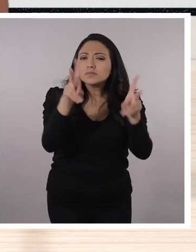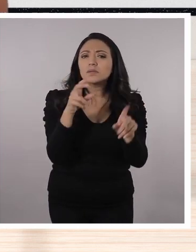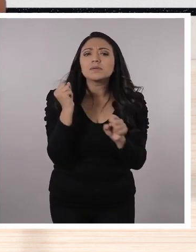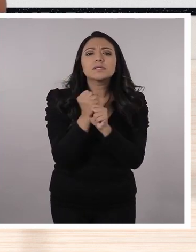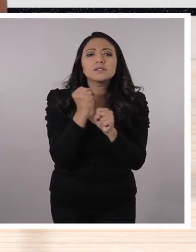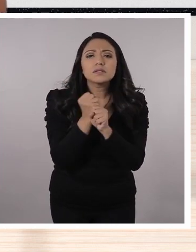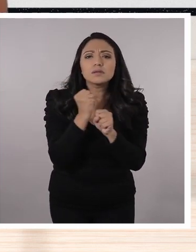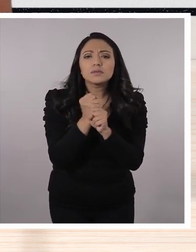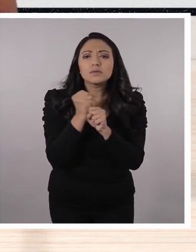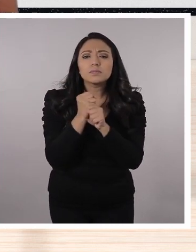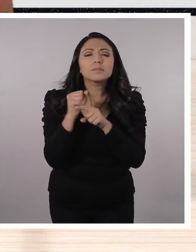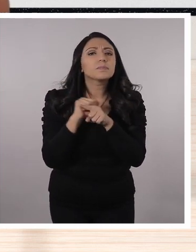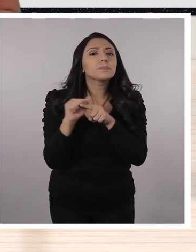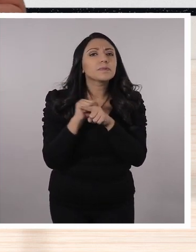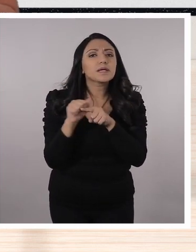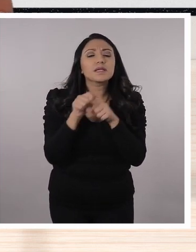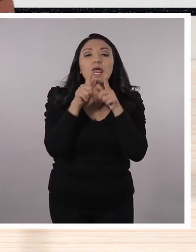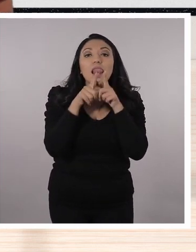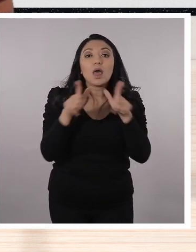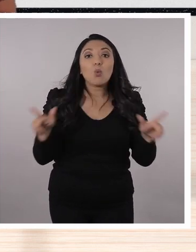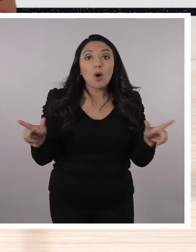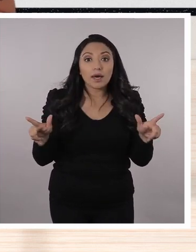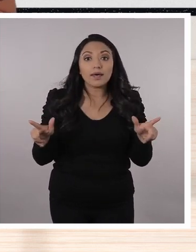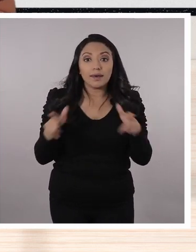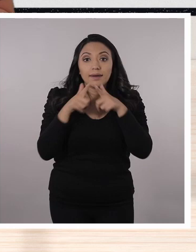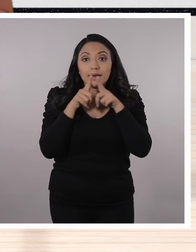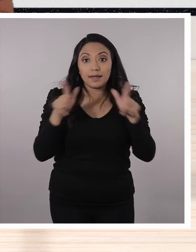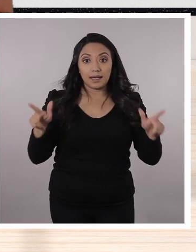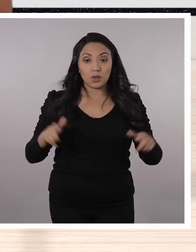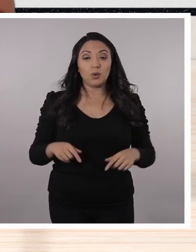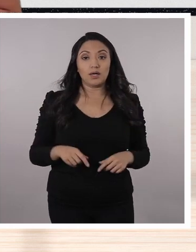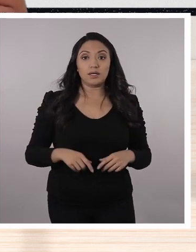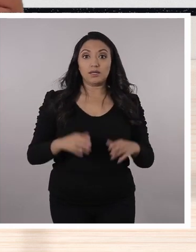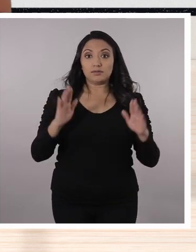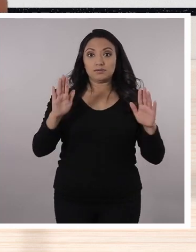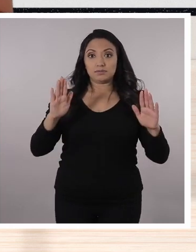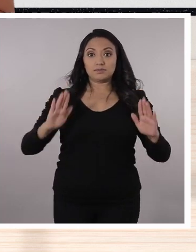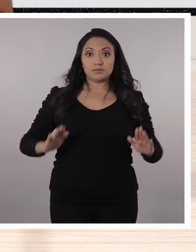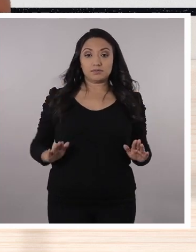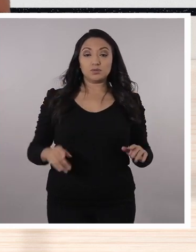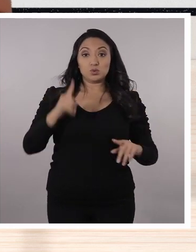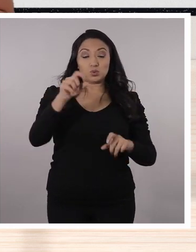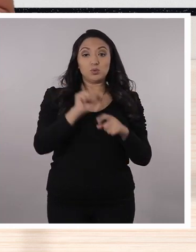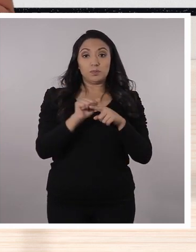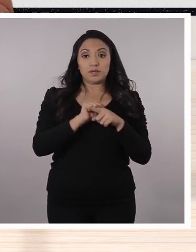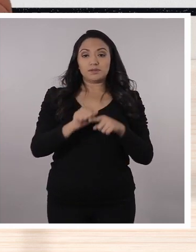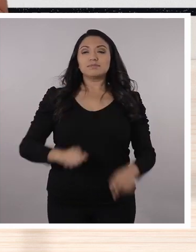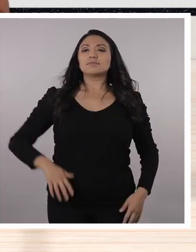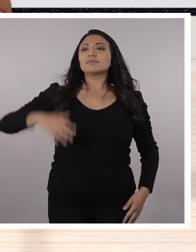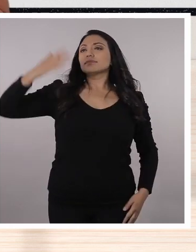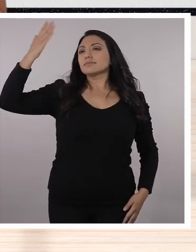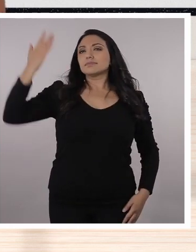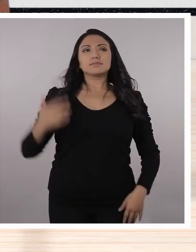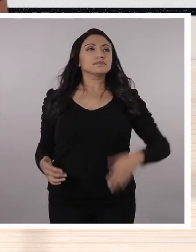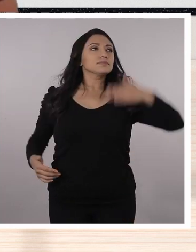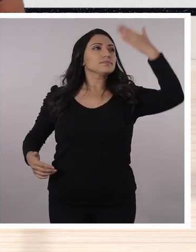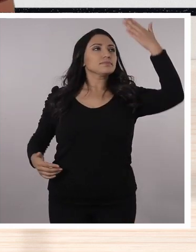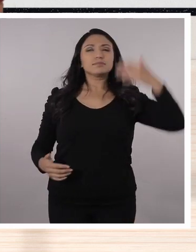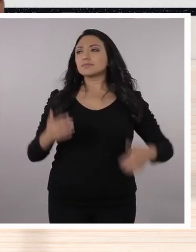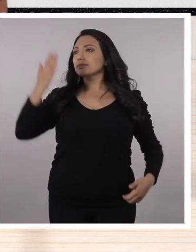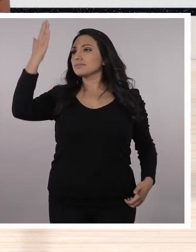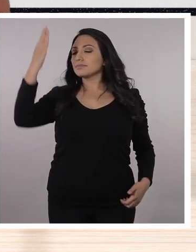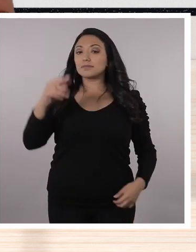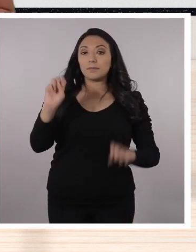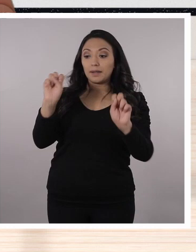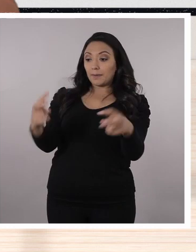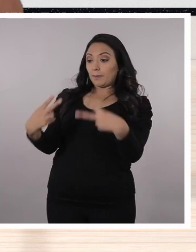a que practiquen en casa el lenguaje verbal y no verbal. Así que van a declamar su